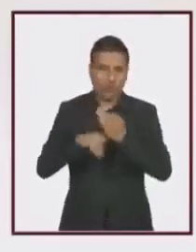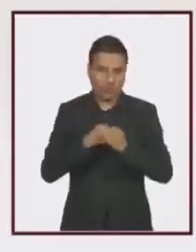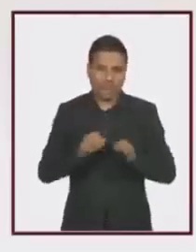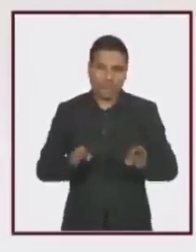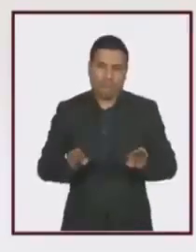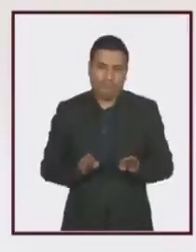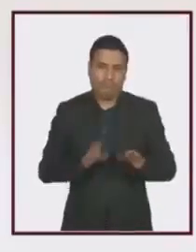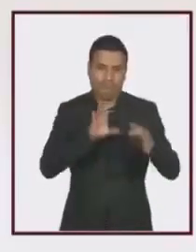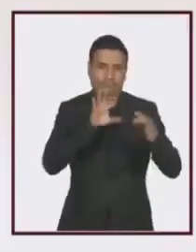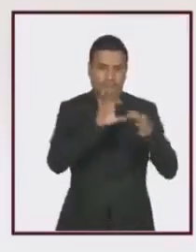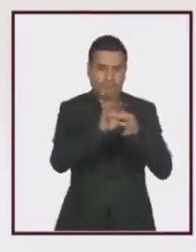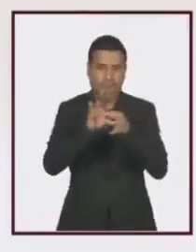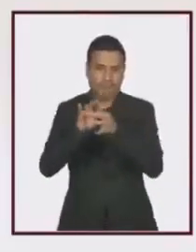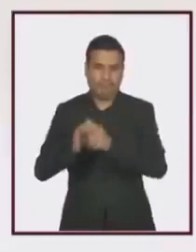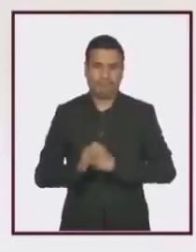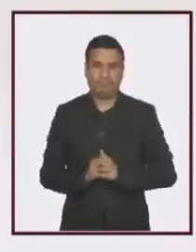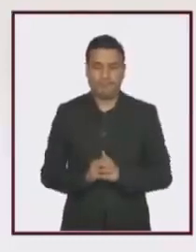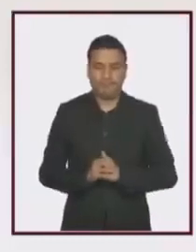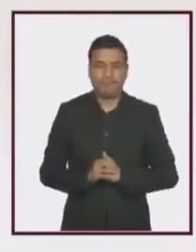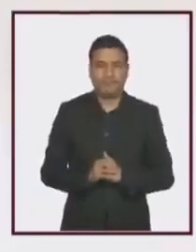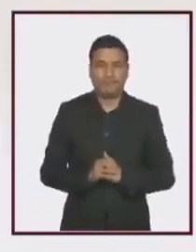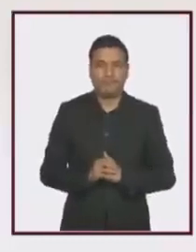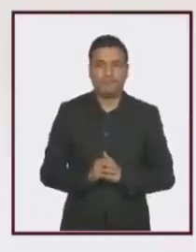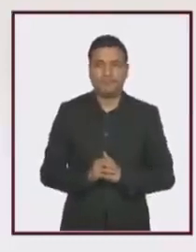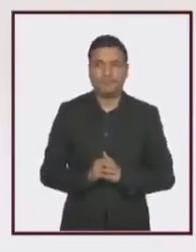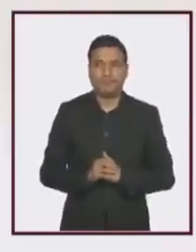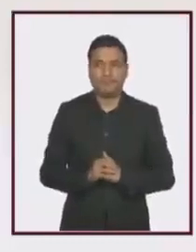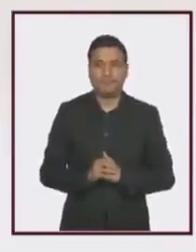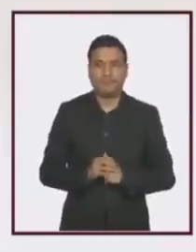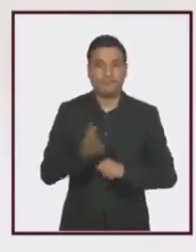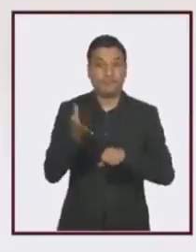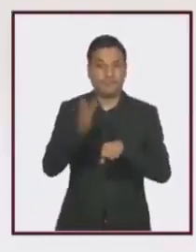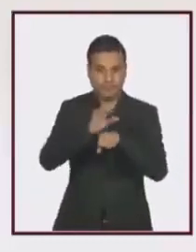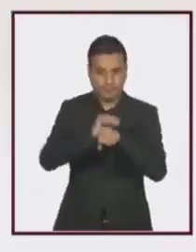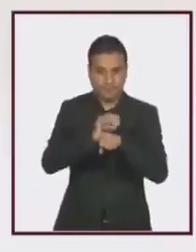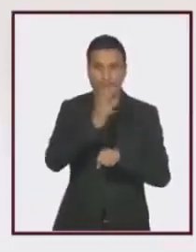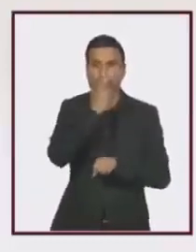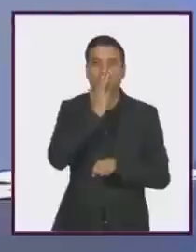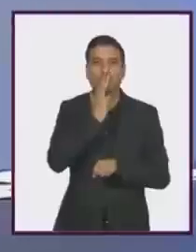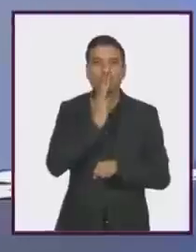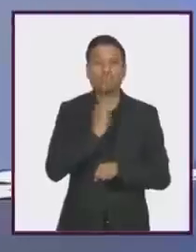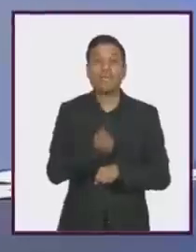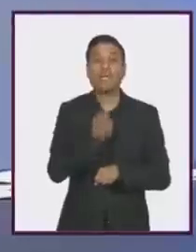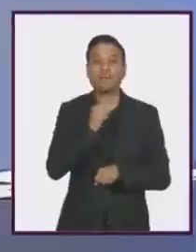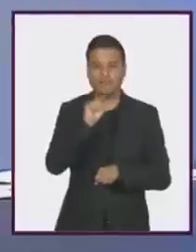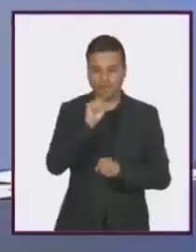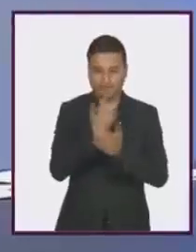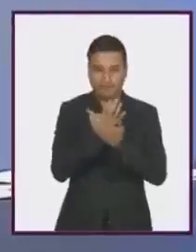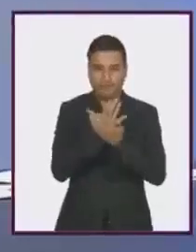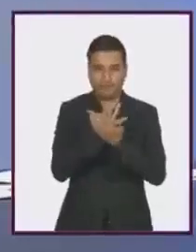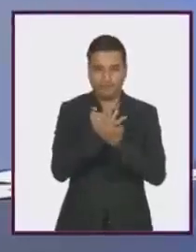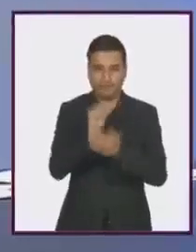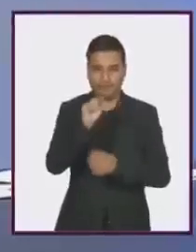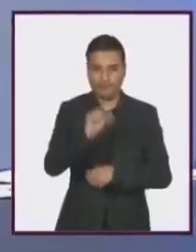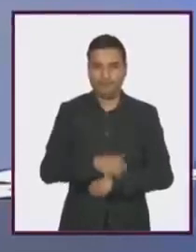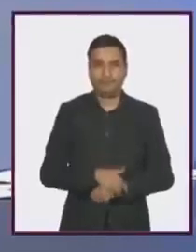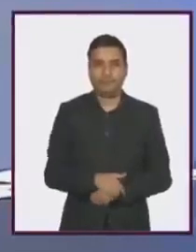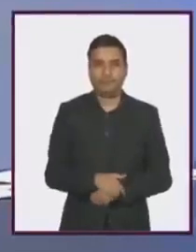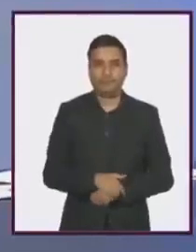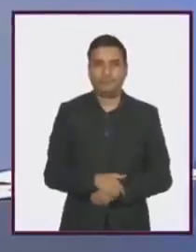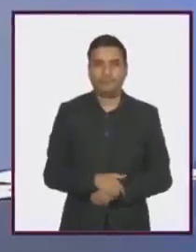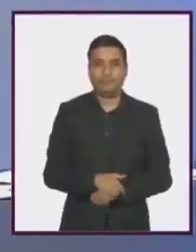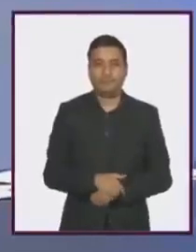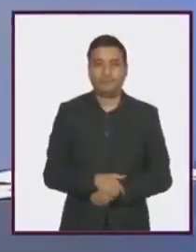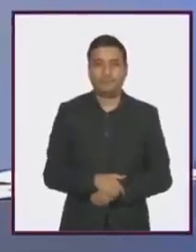escuela. Muy bien. Si me permiten tantito, voy por un dulce. Claro. Pues sin duda estamos